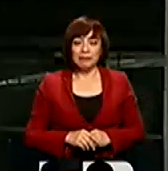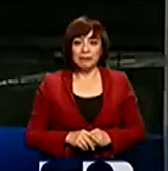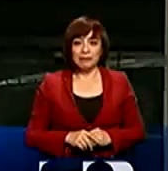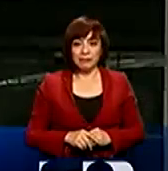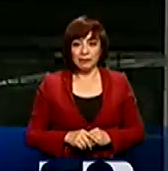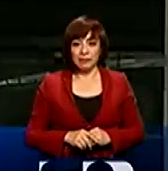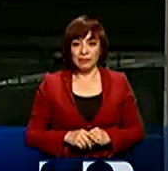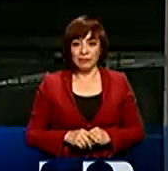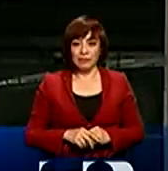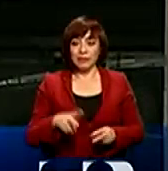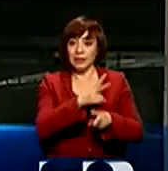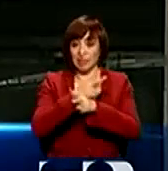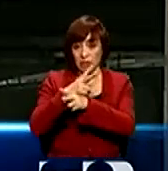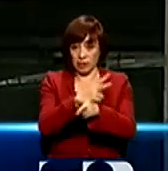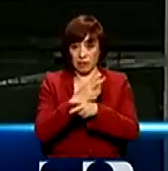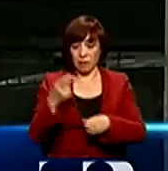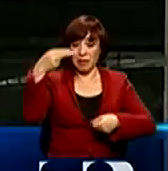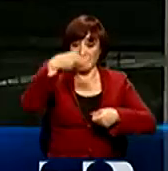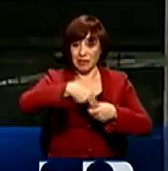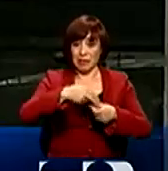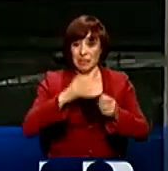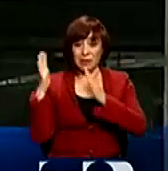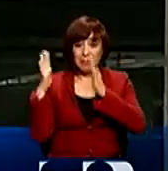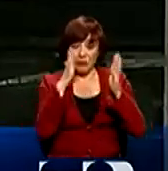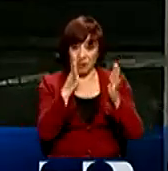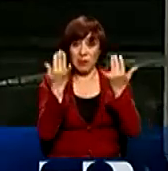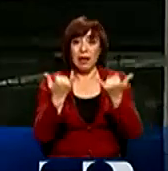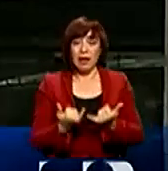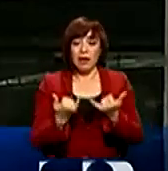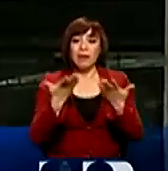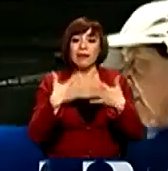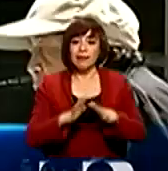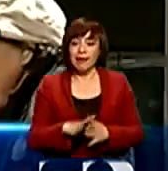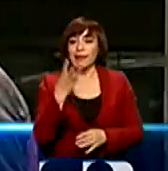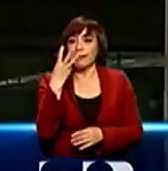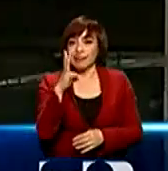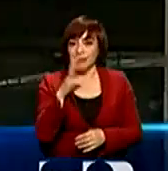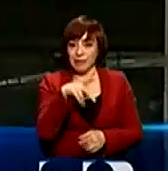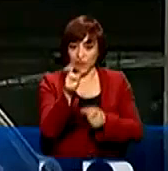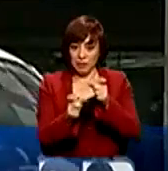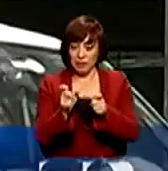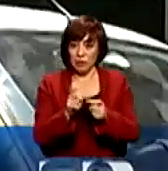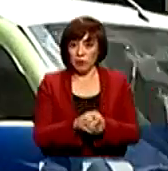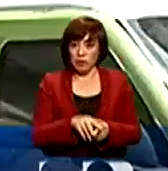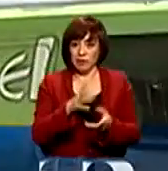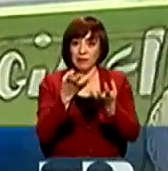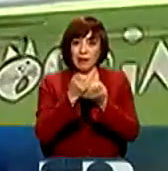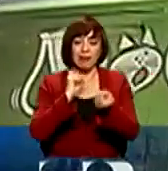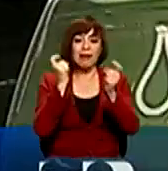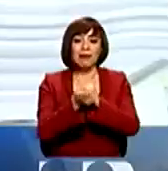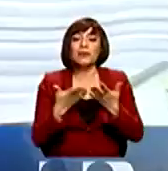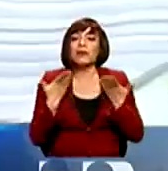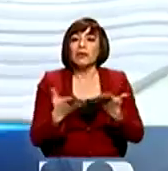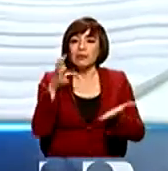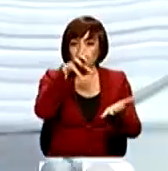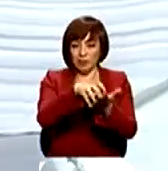El Consejo de Participación Transitorio finalmente recibió 16 impugnaciones, todas en la provincia de Pichincha, a